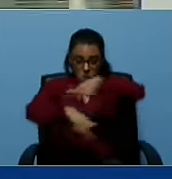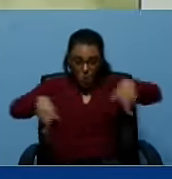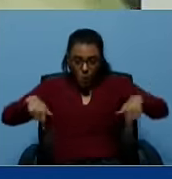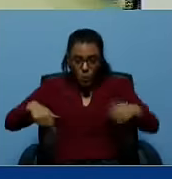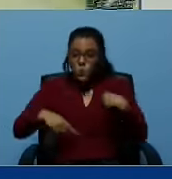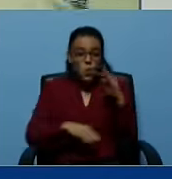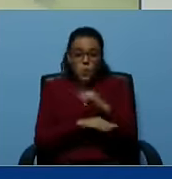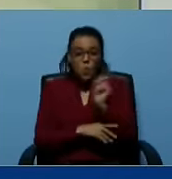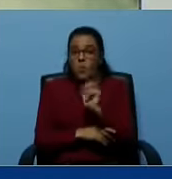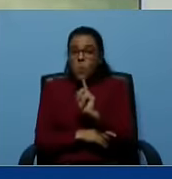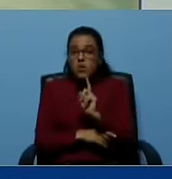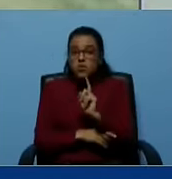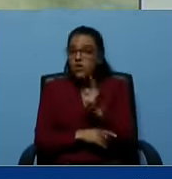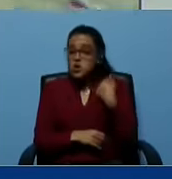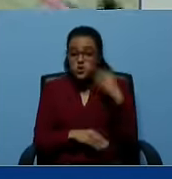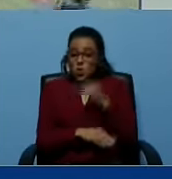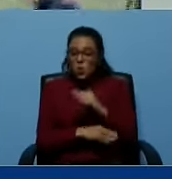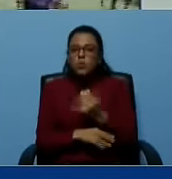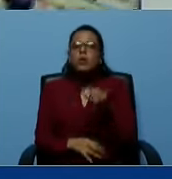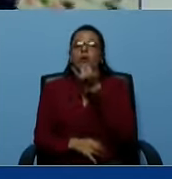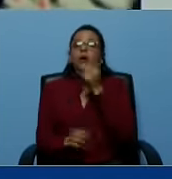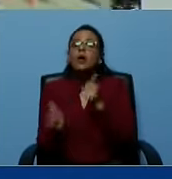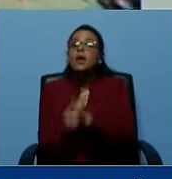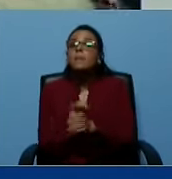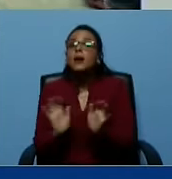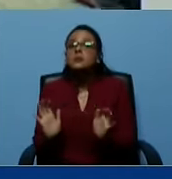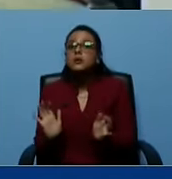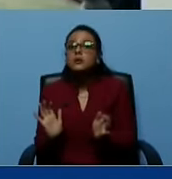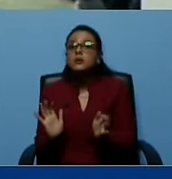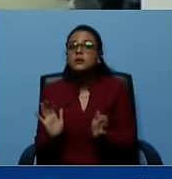¿qué le pasa al que no cuida lo que tiene?